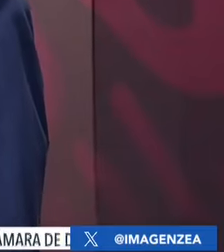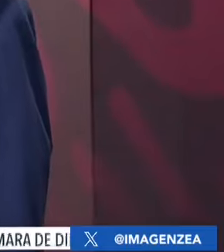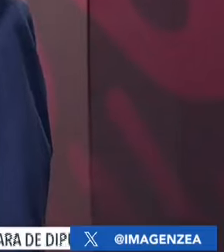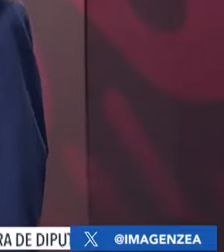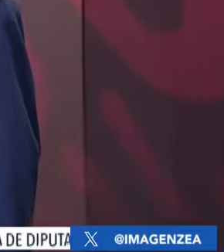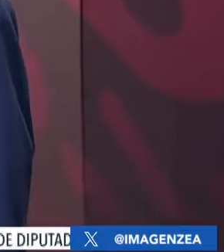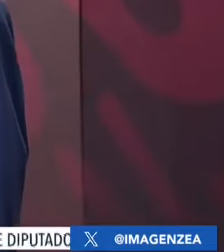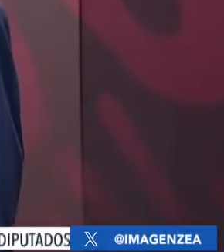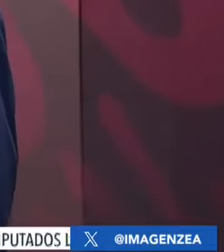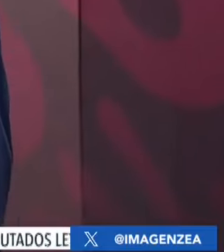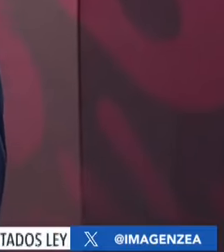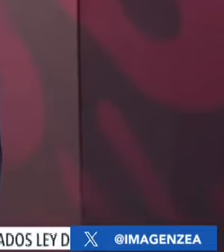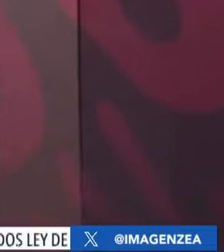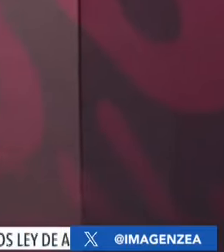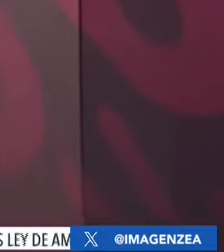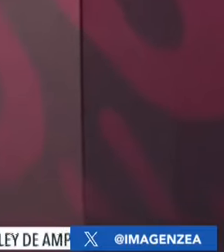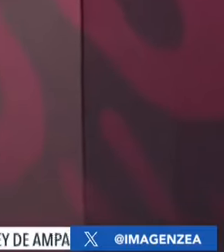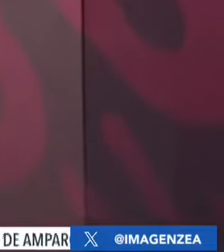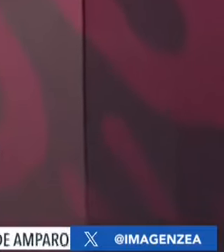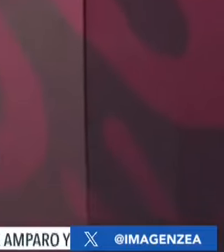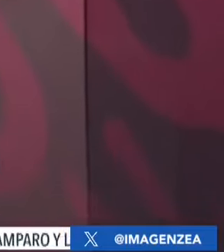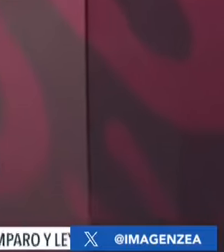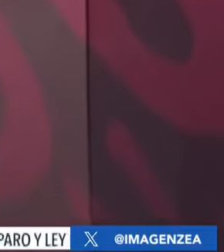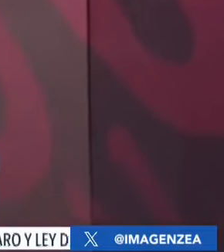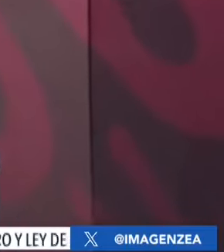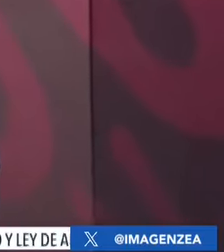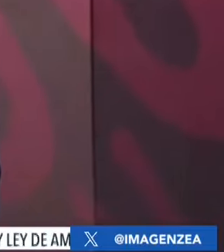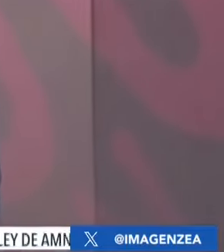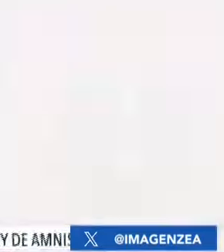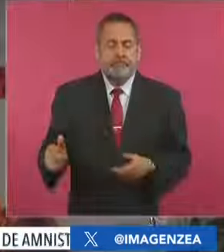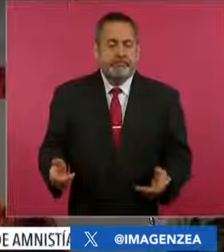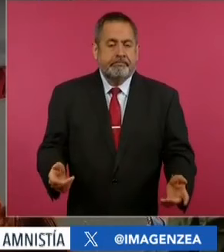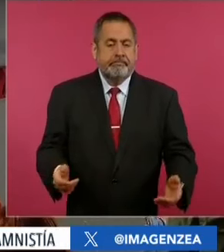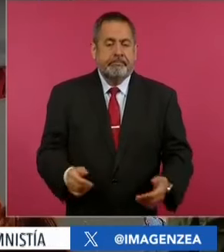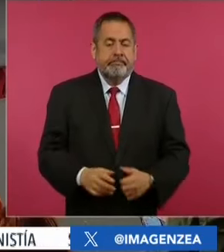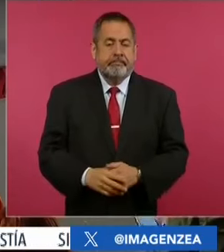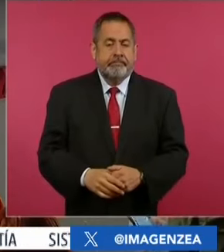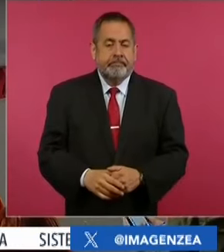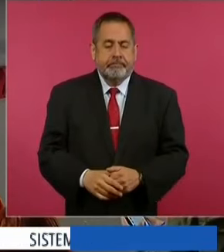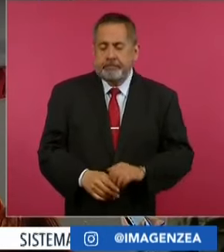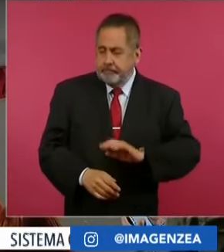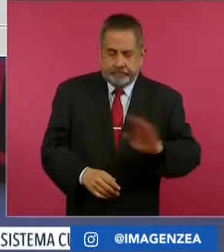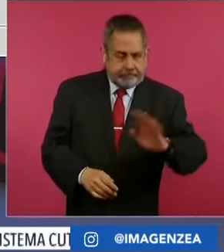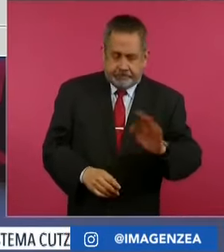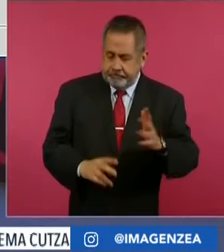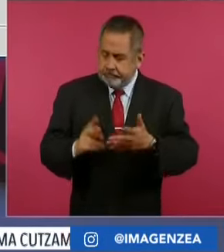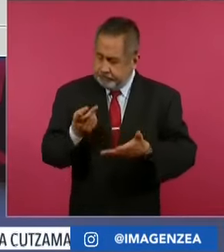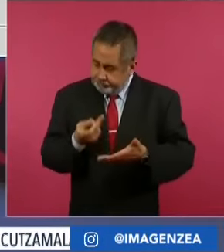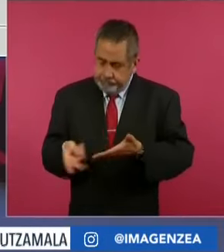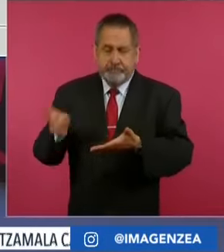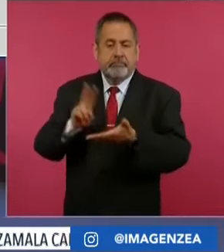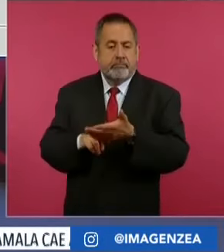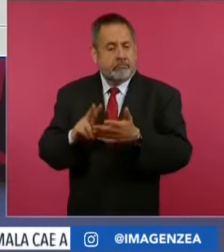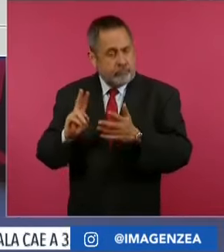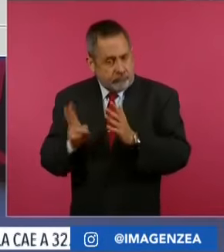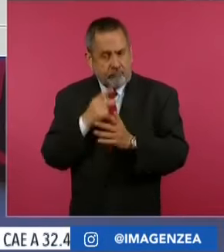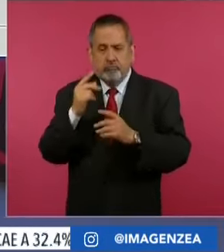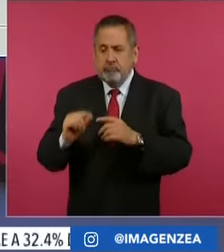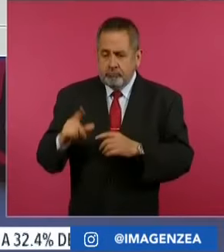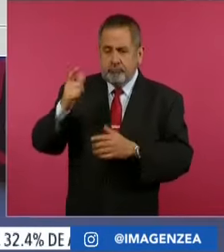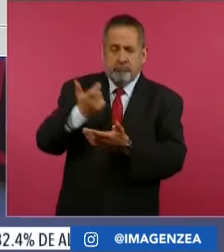completo su sueldo al momento de jubilarse. Y ahora lo que queremos es que